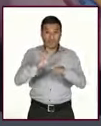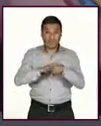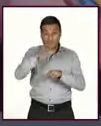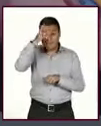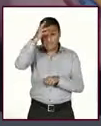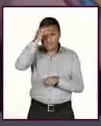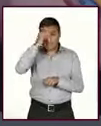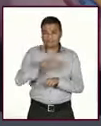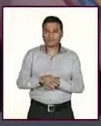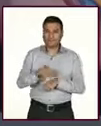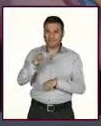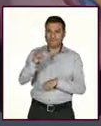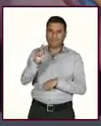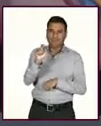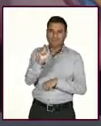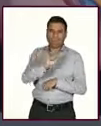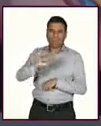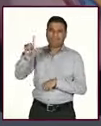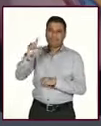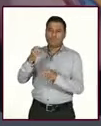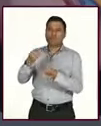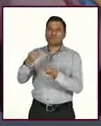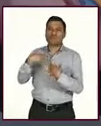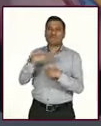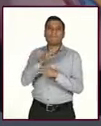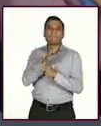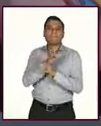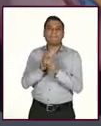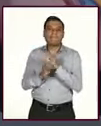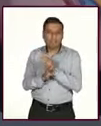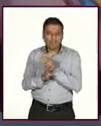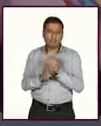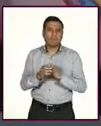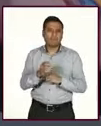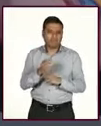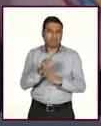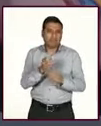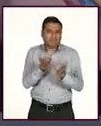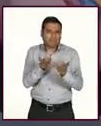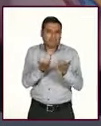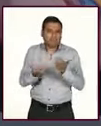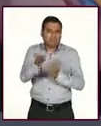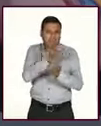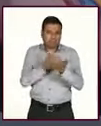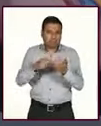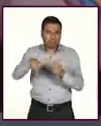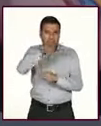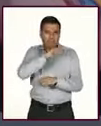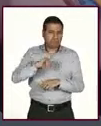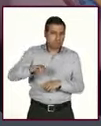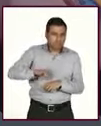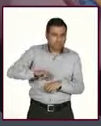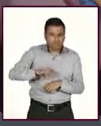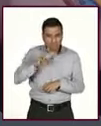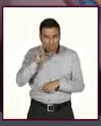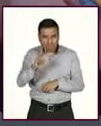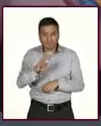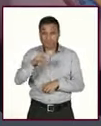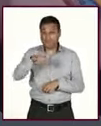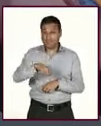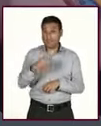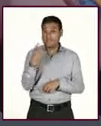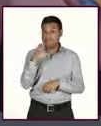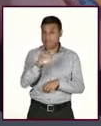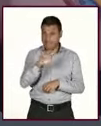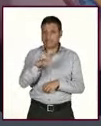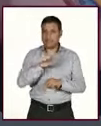nuestra especialista, nos ha compartido material que puede ser de interés y en el chat de comentarios de esta transmisión está